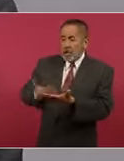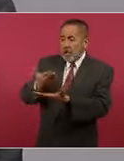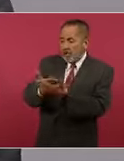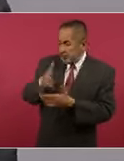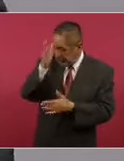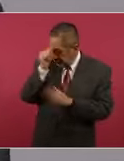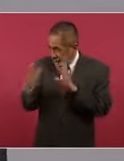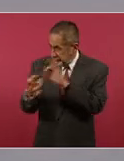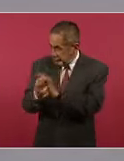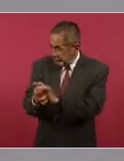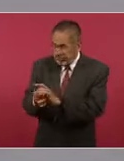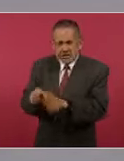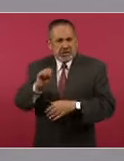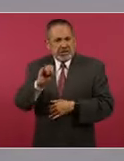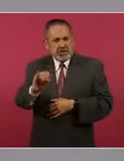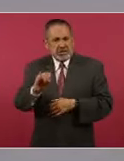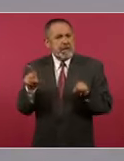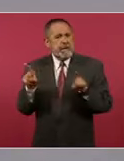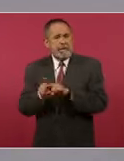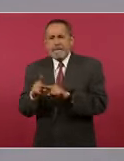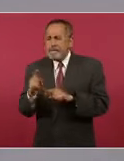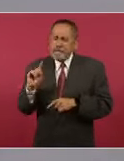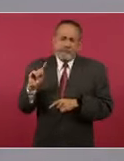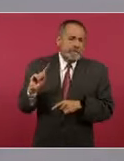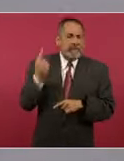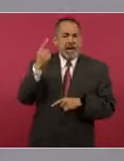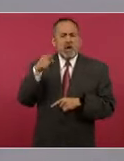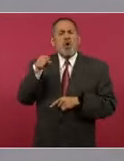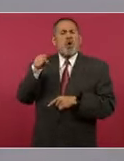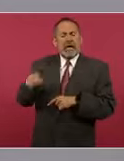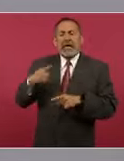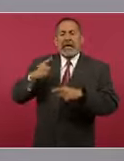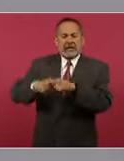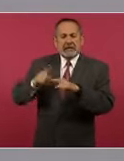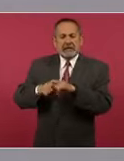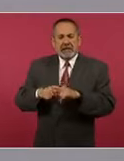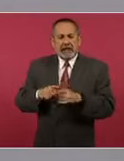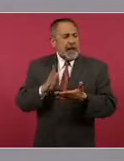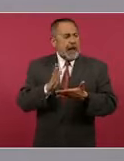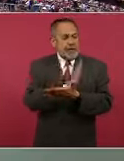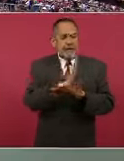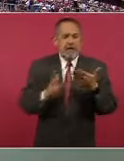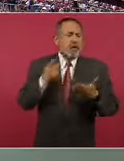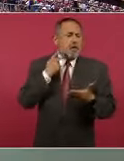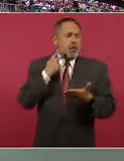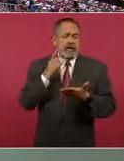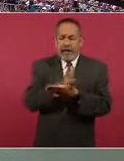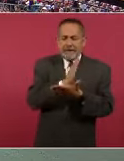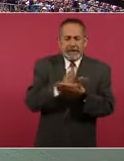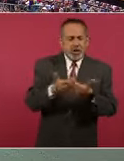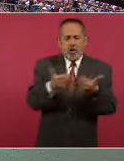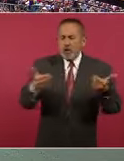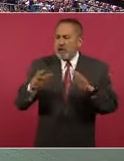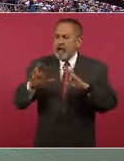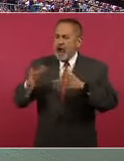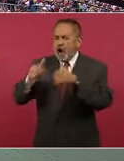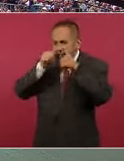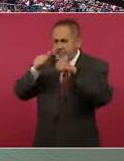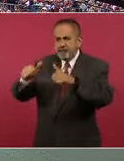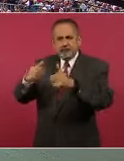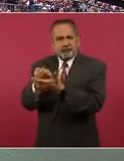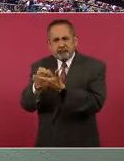necesidad de alcanzar primero la liberación política y económica del país.